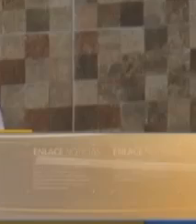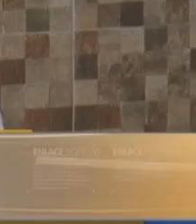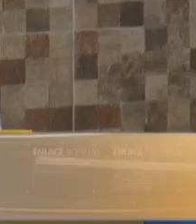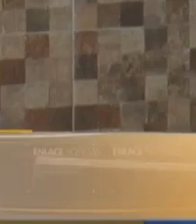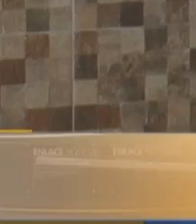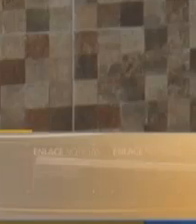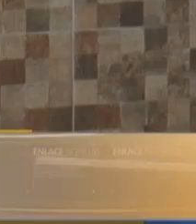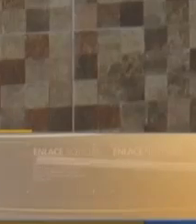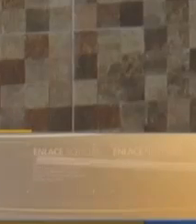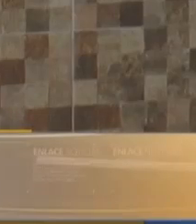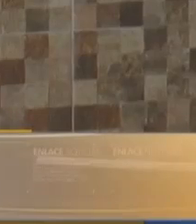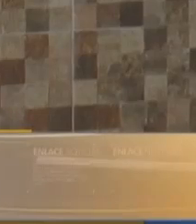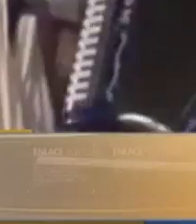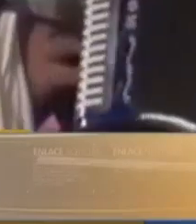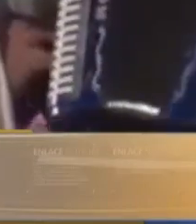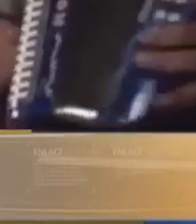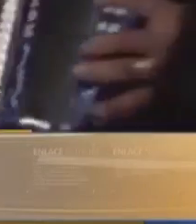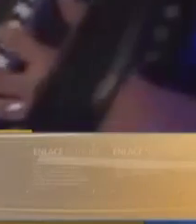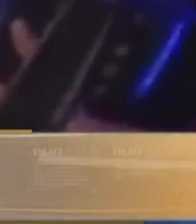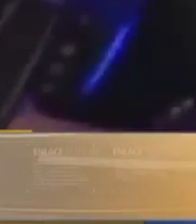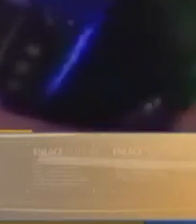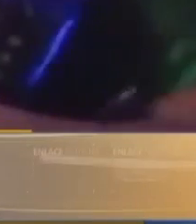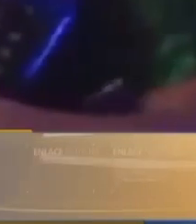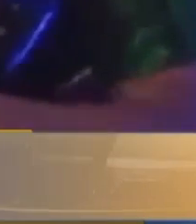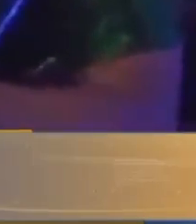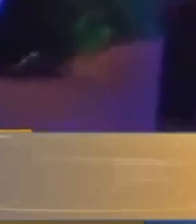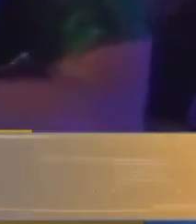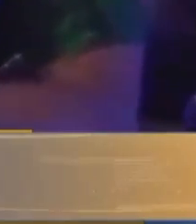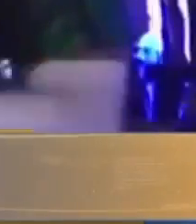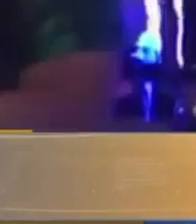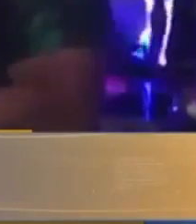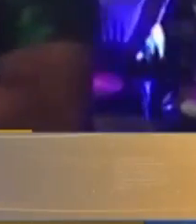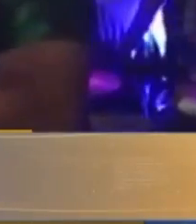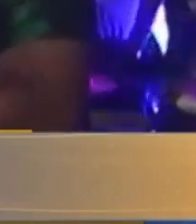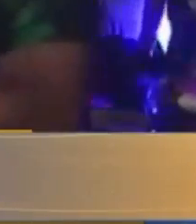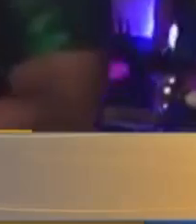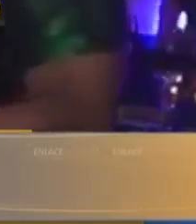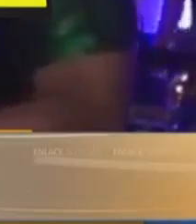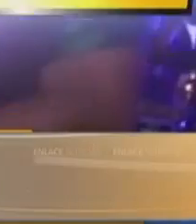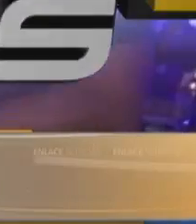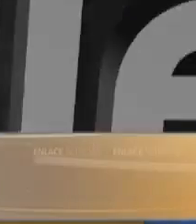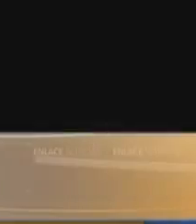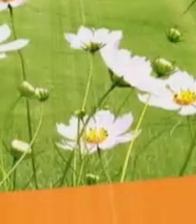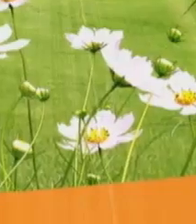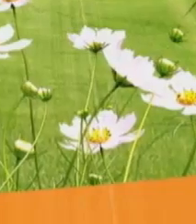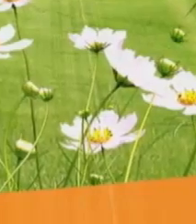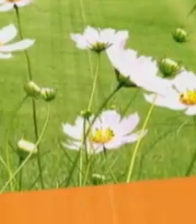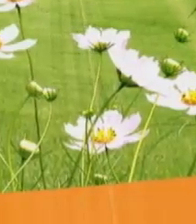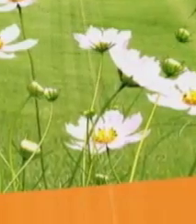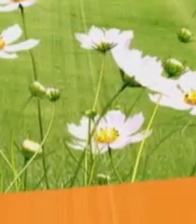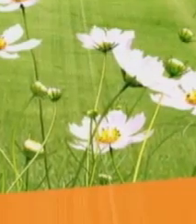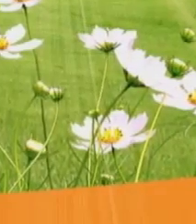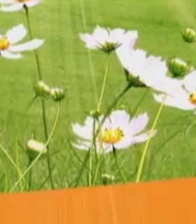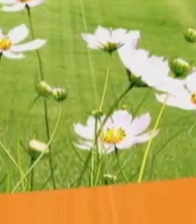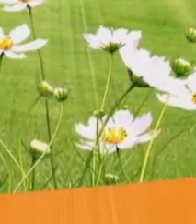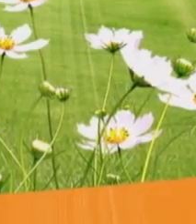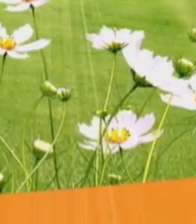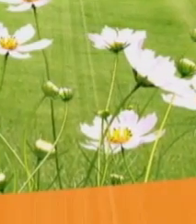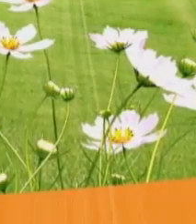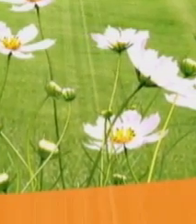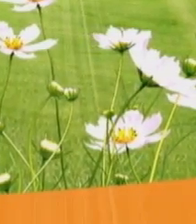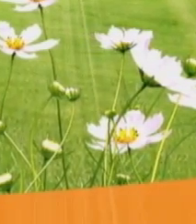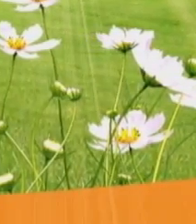Luis Aconcha habla en esta emisión sobre el legado de Martín Elías Díaz en la música vallenata. Con el patrocinio de Barsol